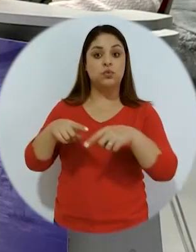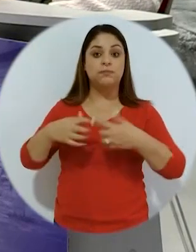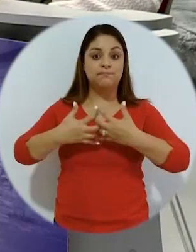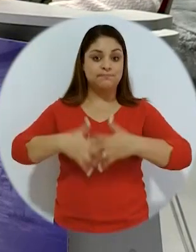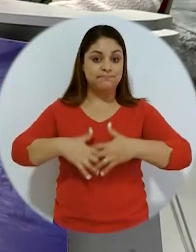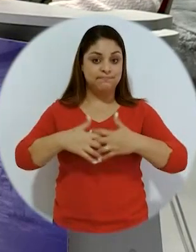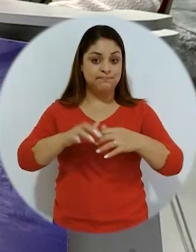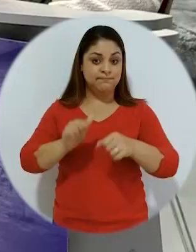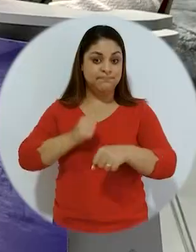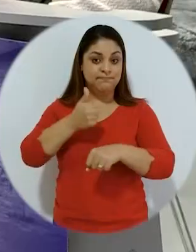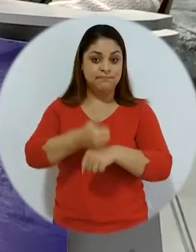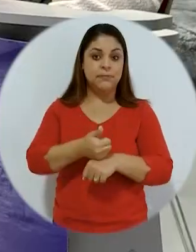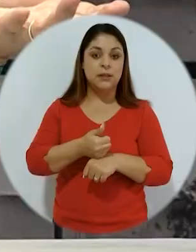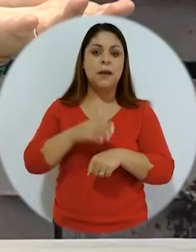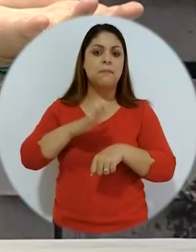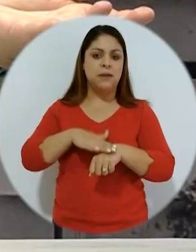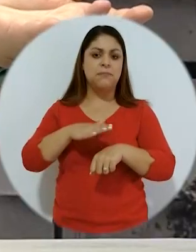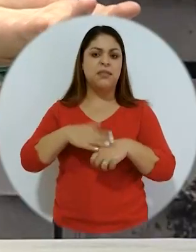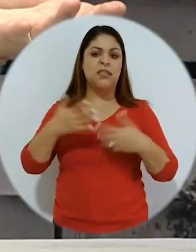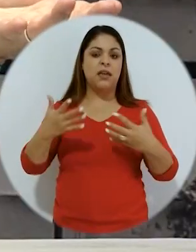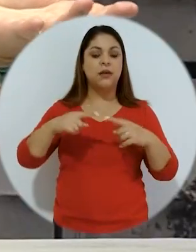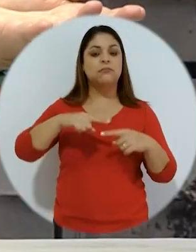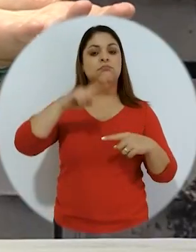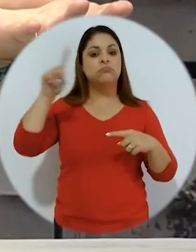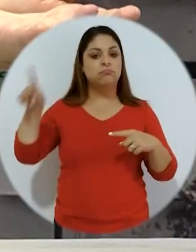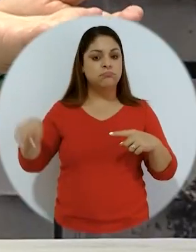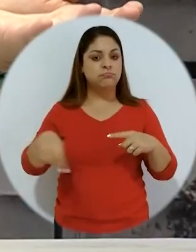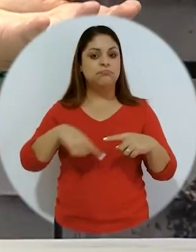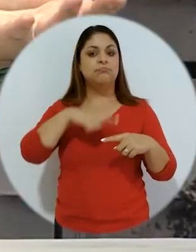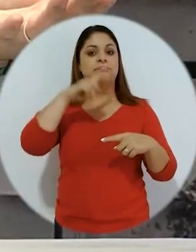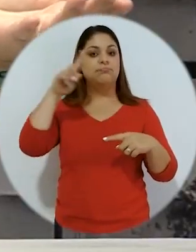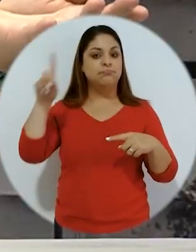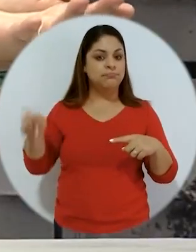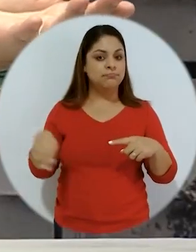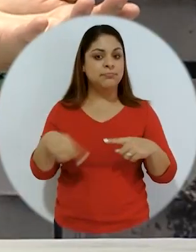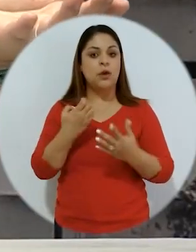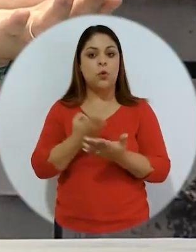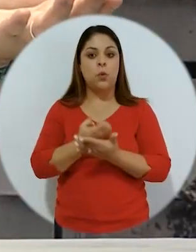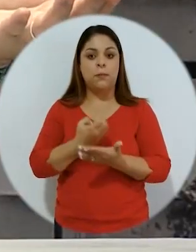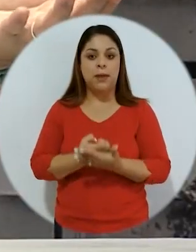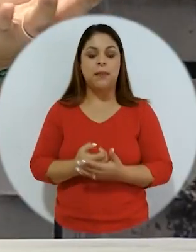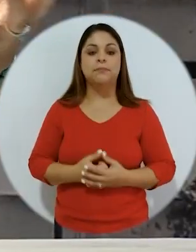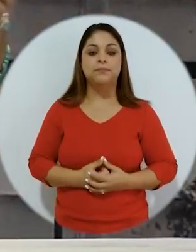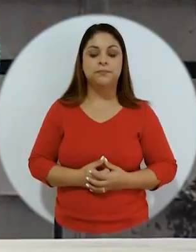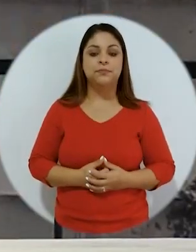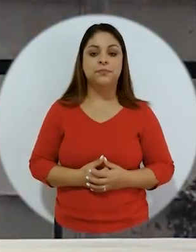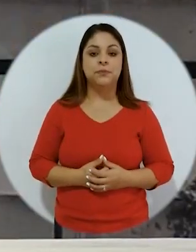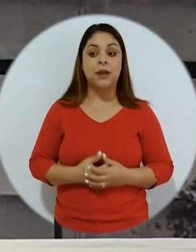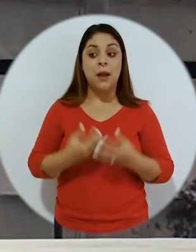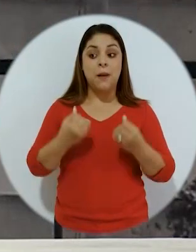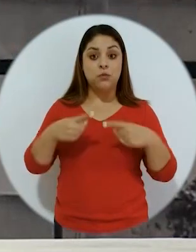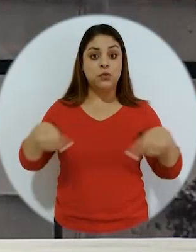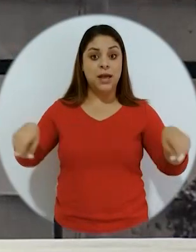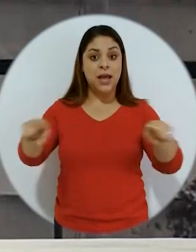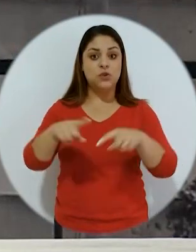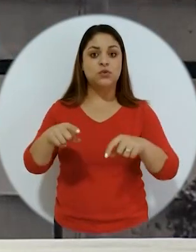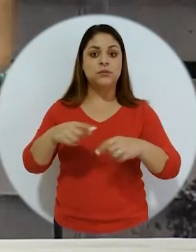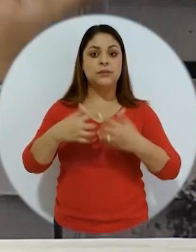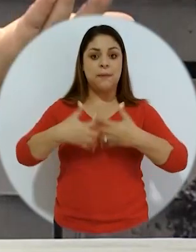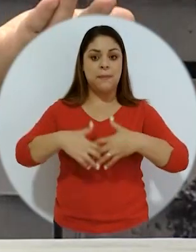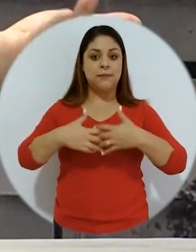estos emprendimientos permiten la circularidad de la economía como tal. Entonces, muchos de